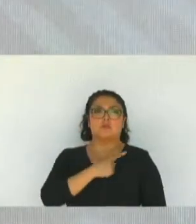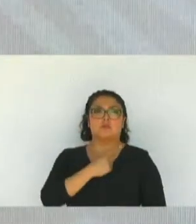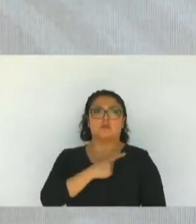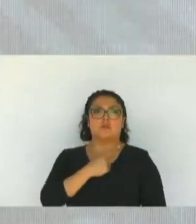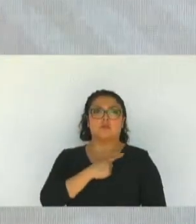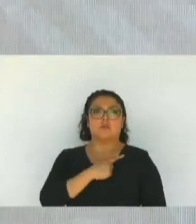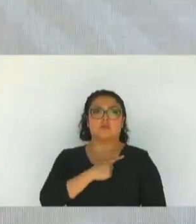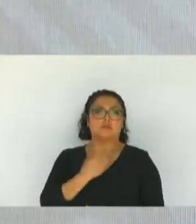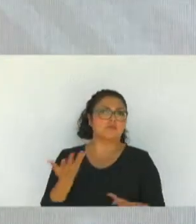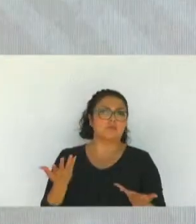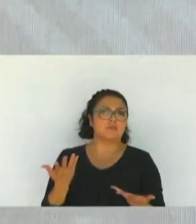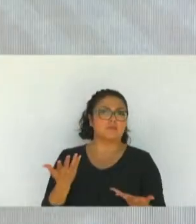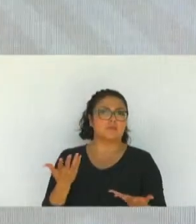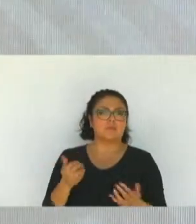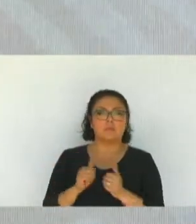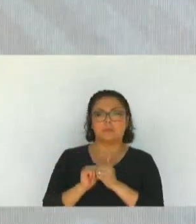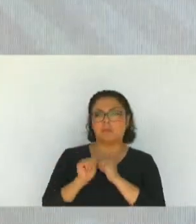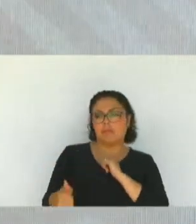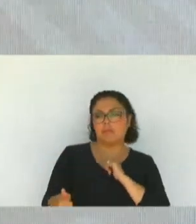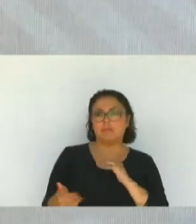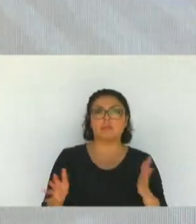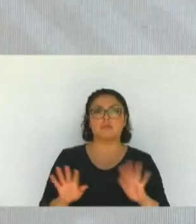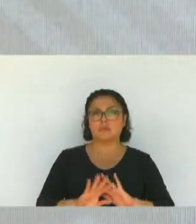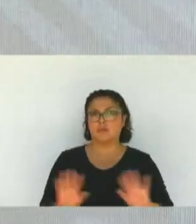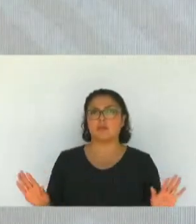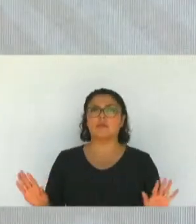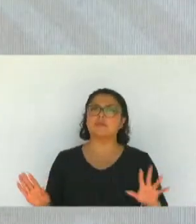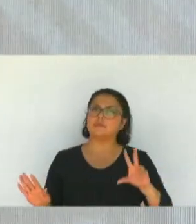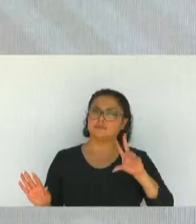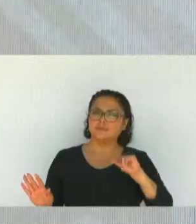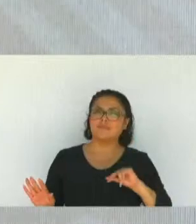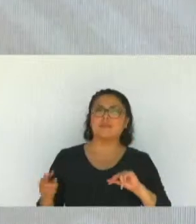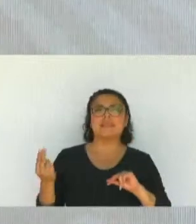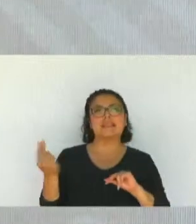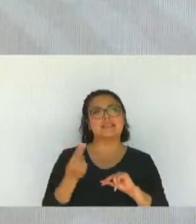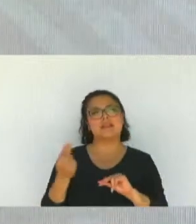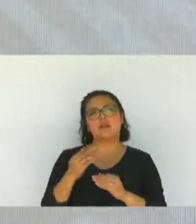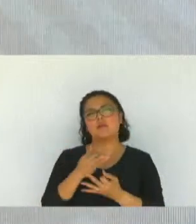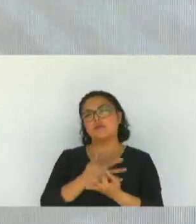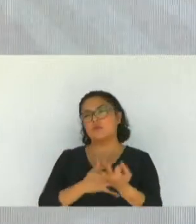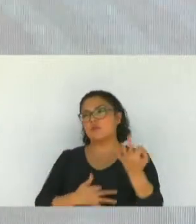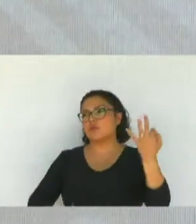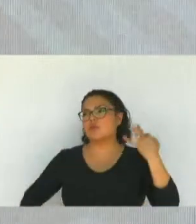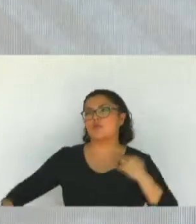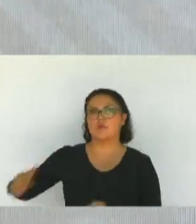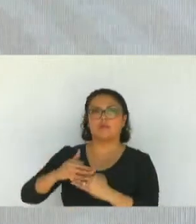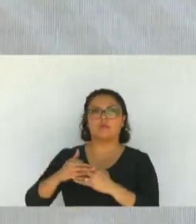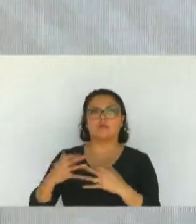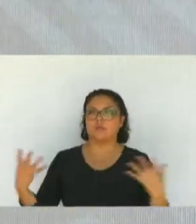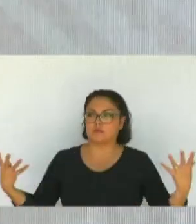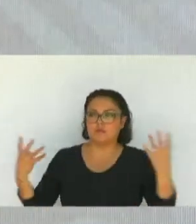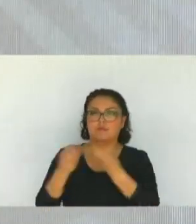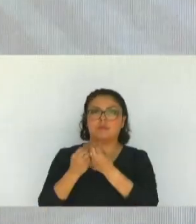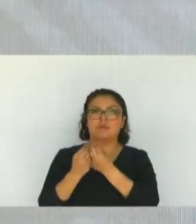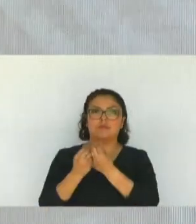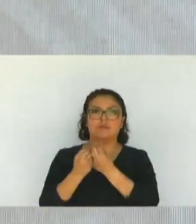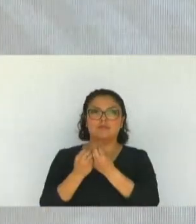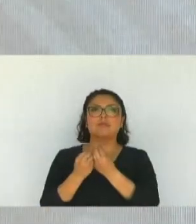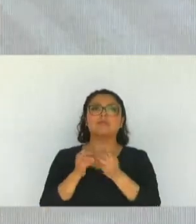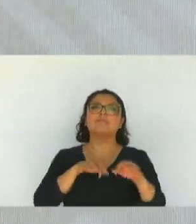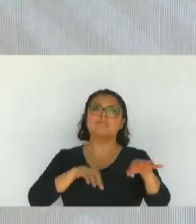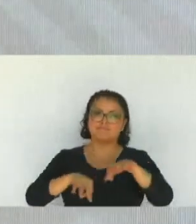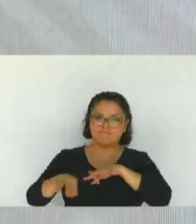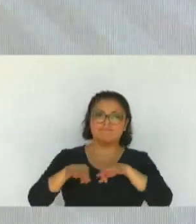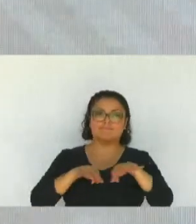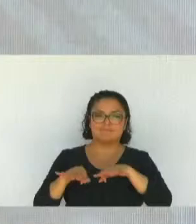como gobiernos o como el Estado, sino se incorpora a ello a toda la sociedad y particularmente en este caso a la